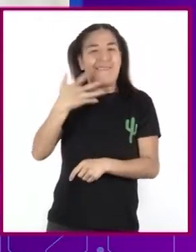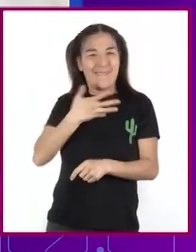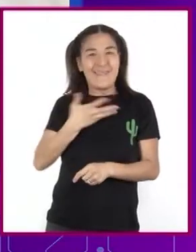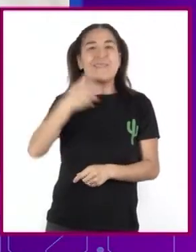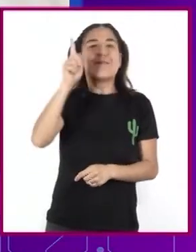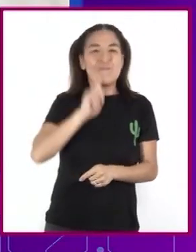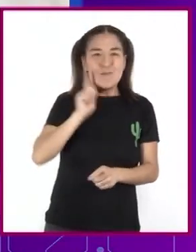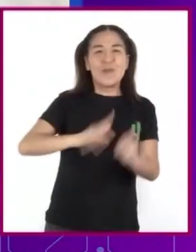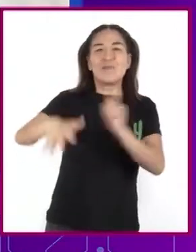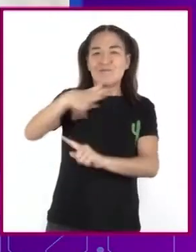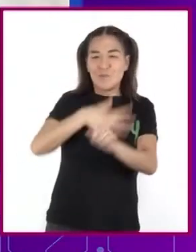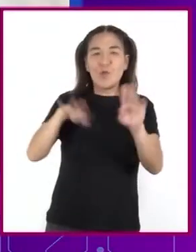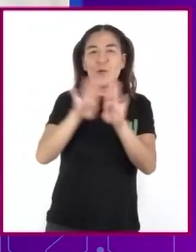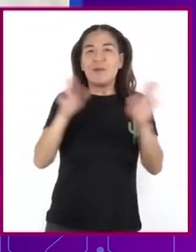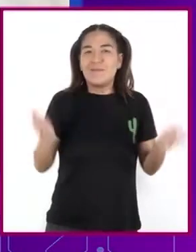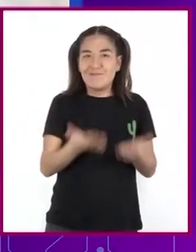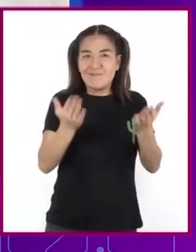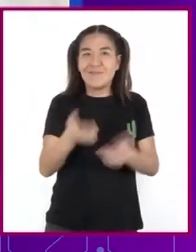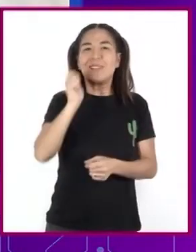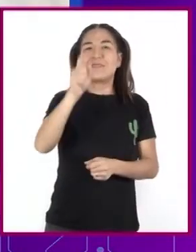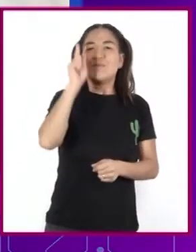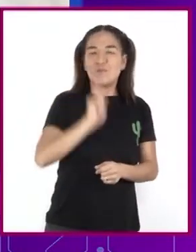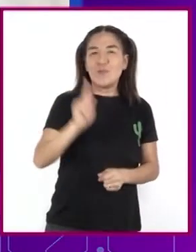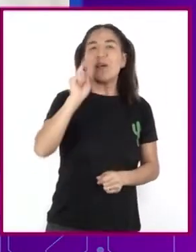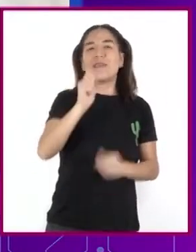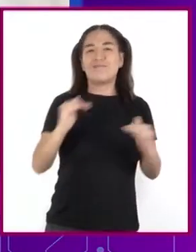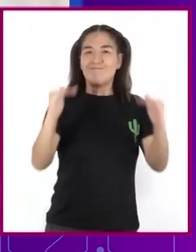igualdad y equidad de género en el día a día.